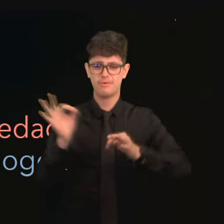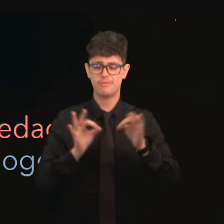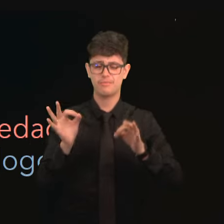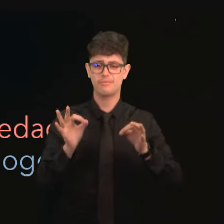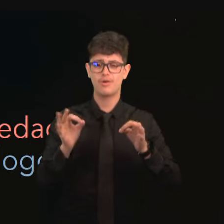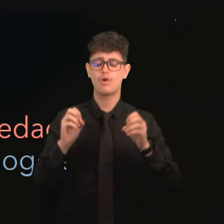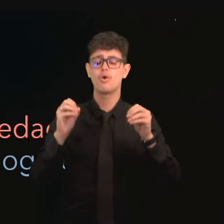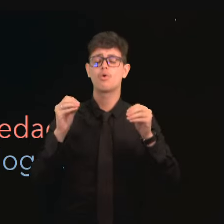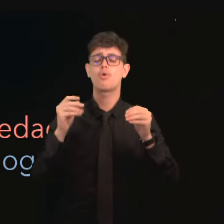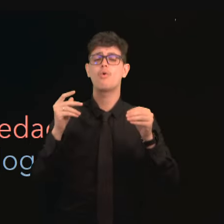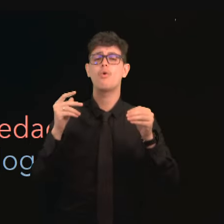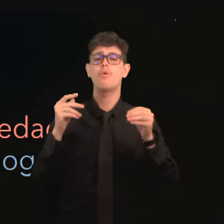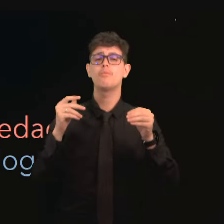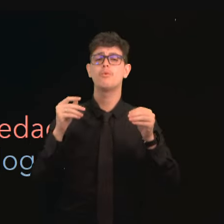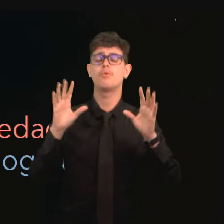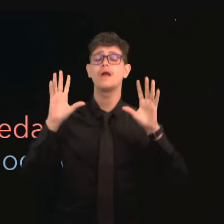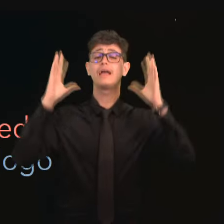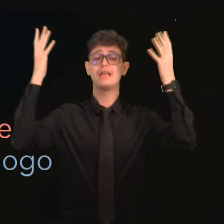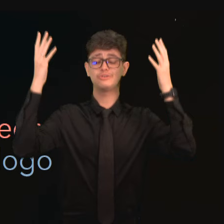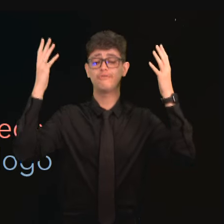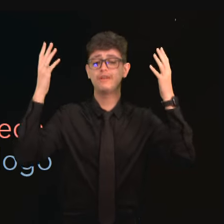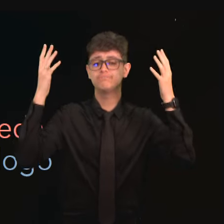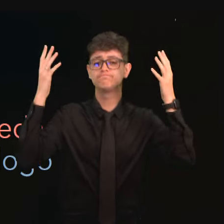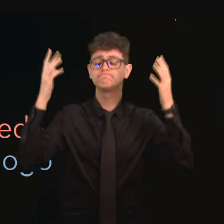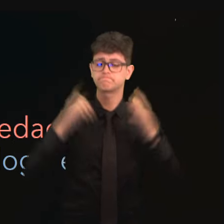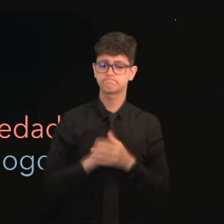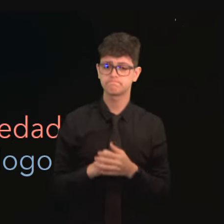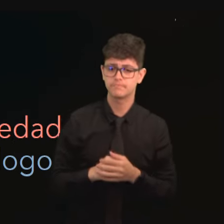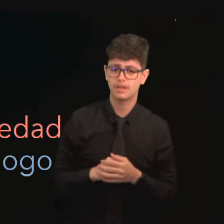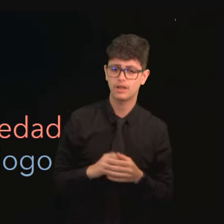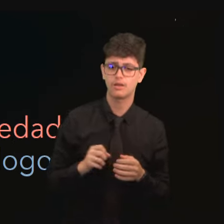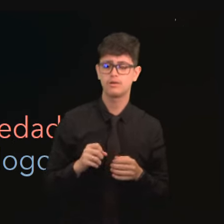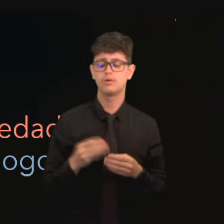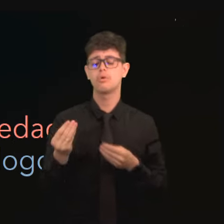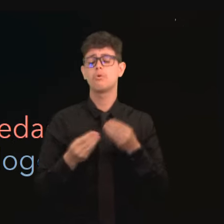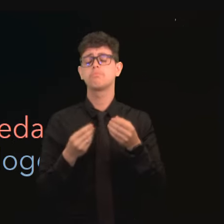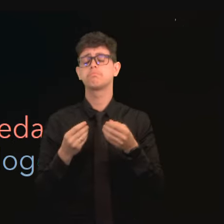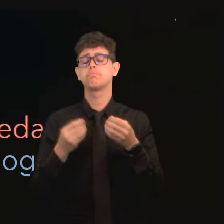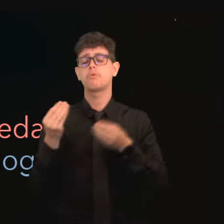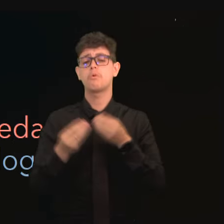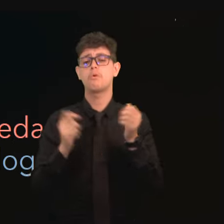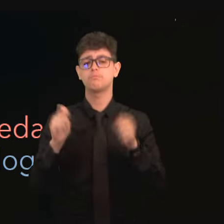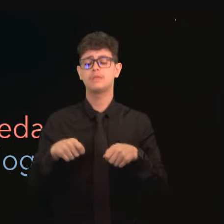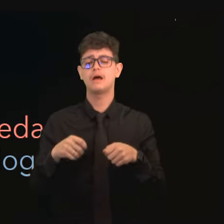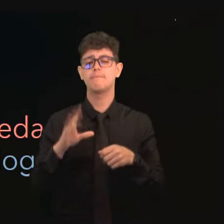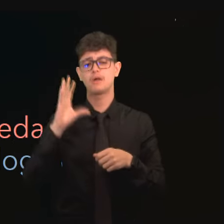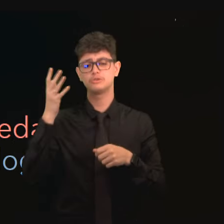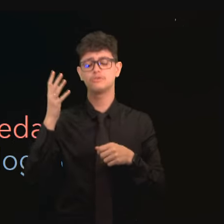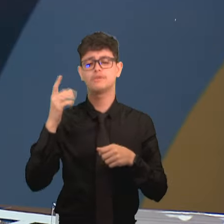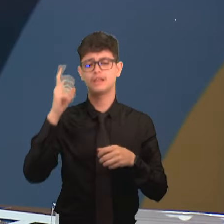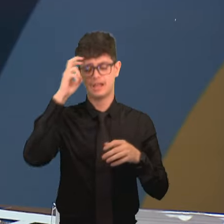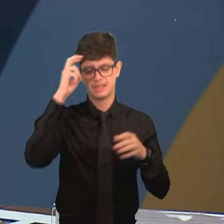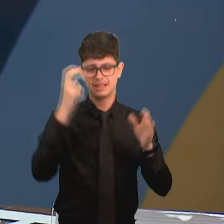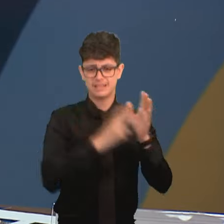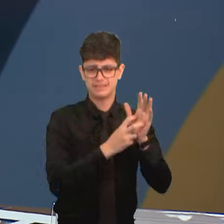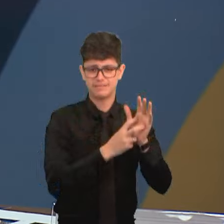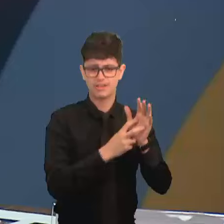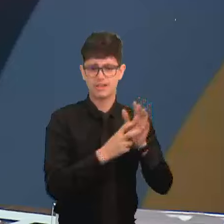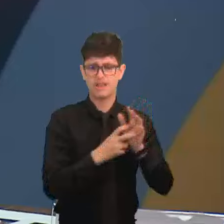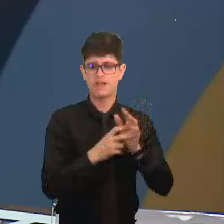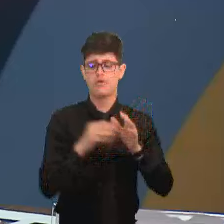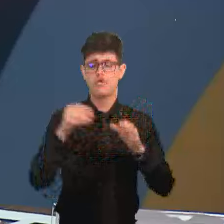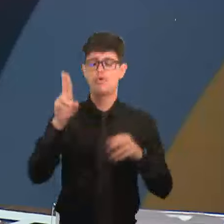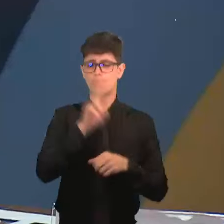retos, discriminación, arbitrariedad y privacidad e inteligencia artificial necesitan un diálogo y una comparación entre